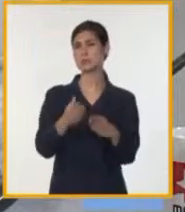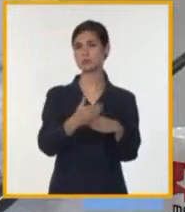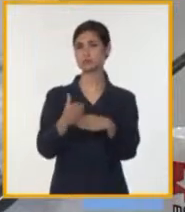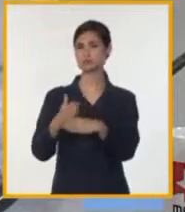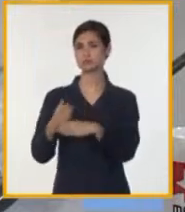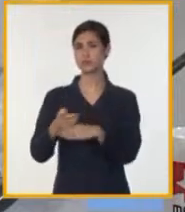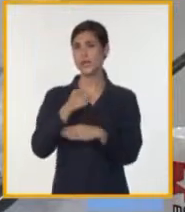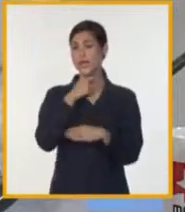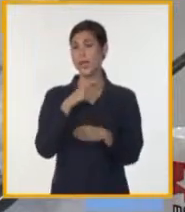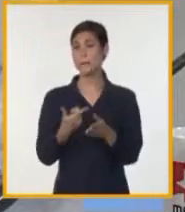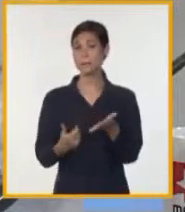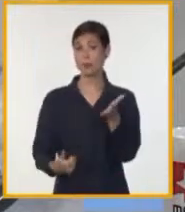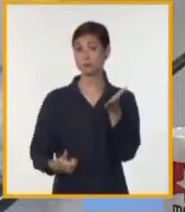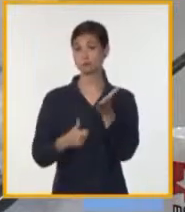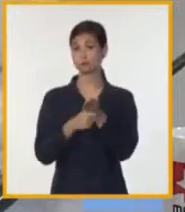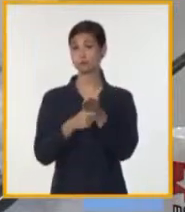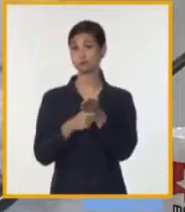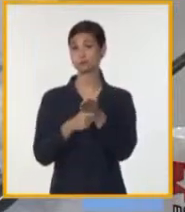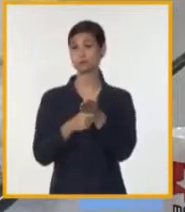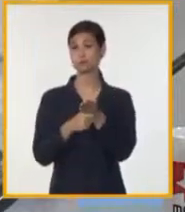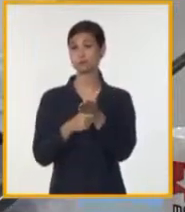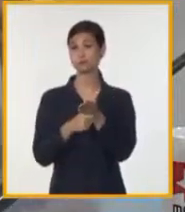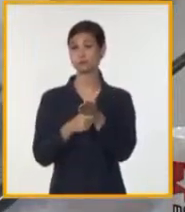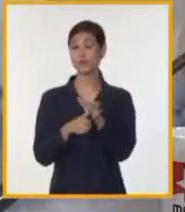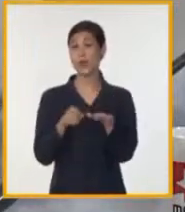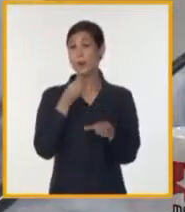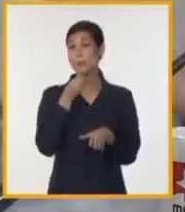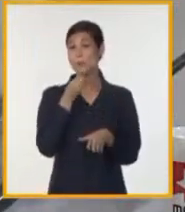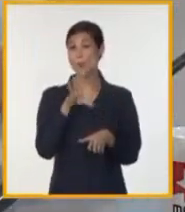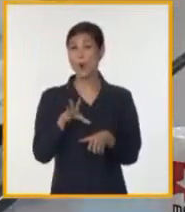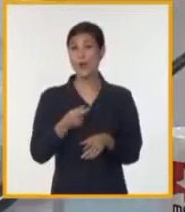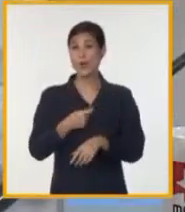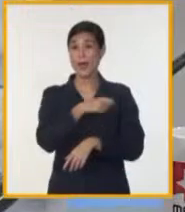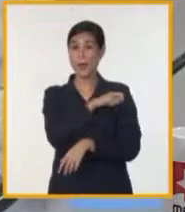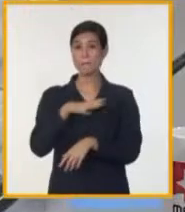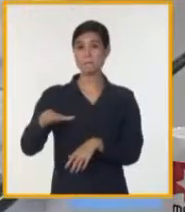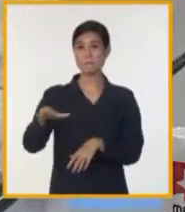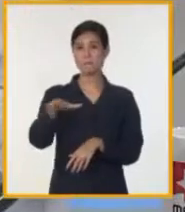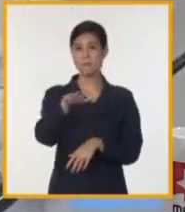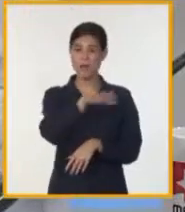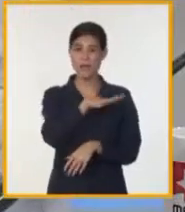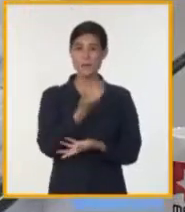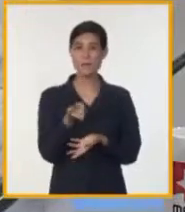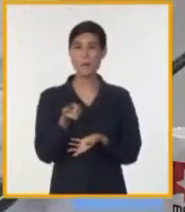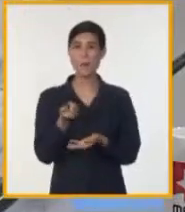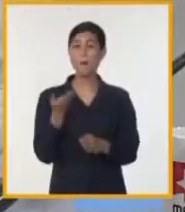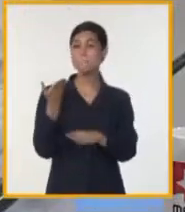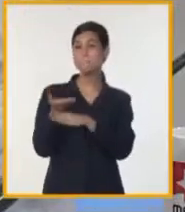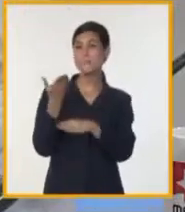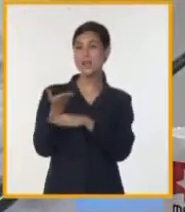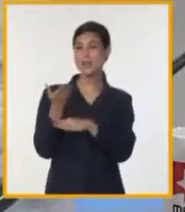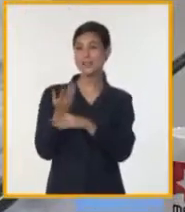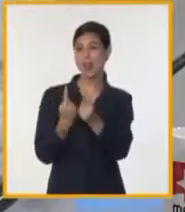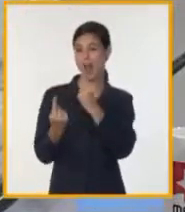de servicios, reservaciones viajeros, que su director general, el compañero Walter, también es otro panelista